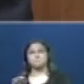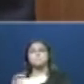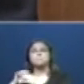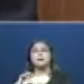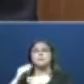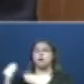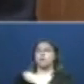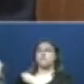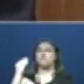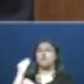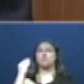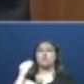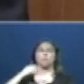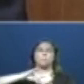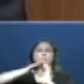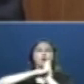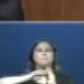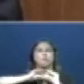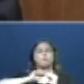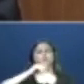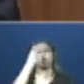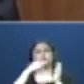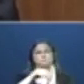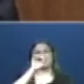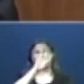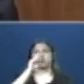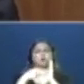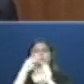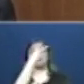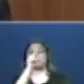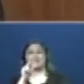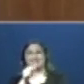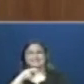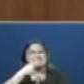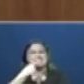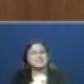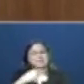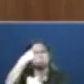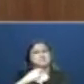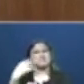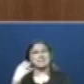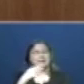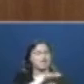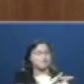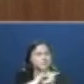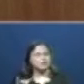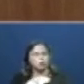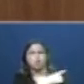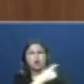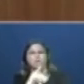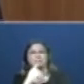programa operativo 2014-2020 obliga a que cada territorio identifique qué áreas específicas de